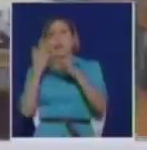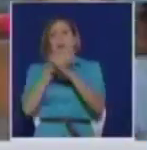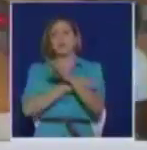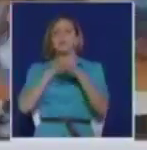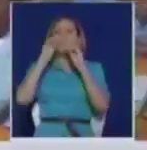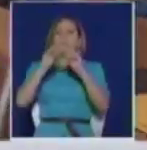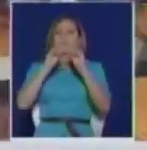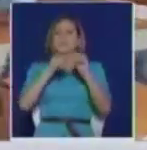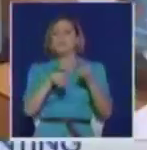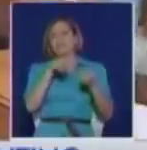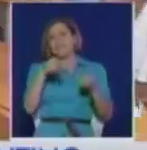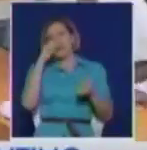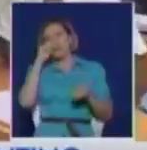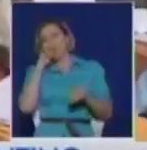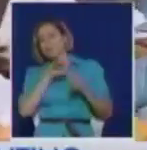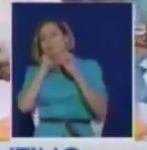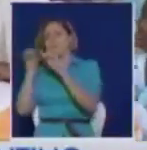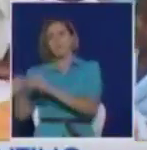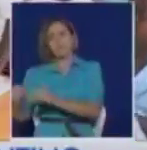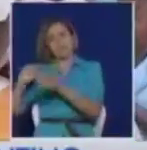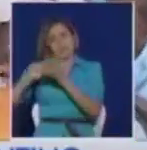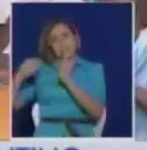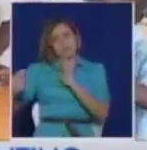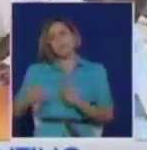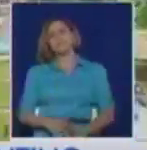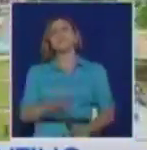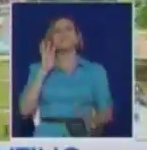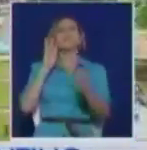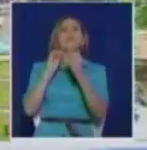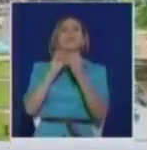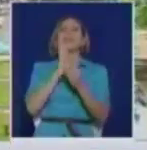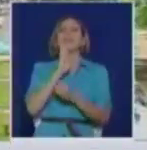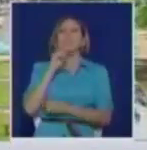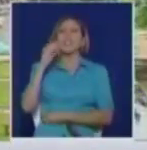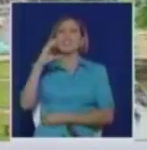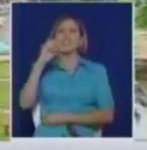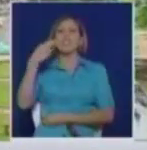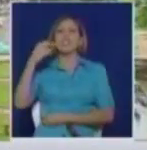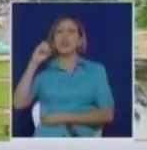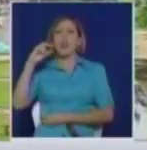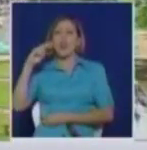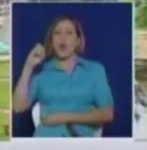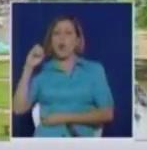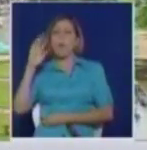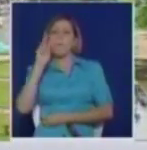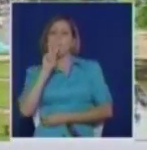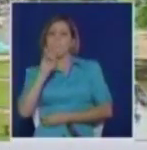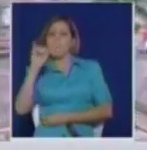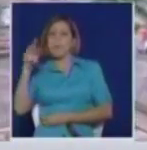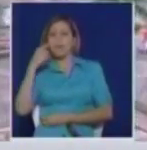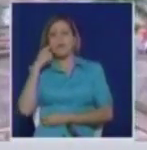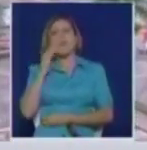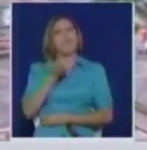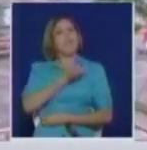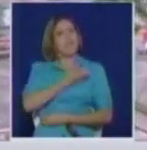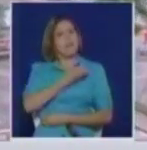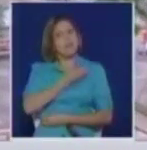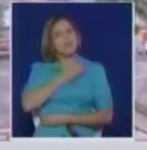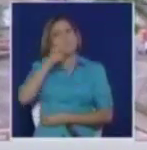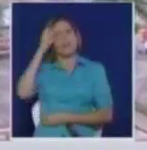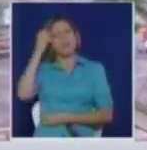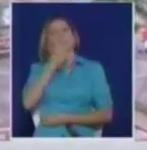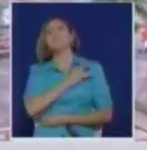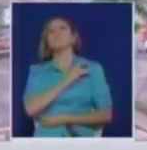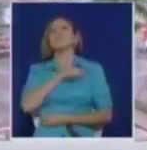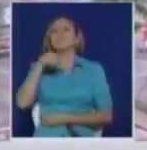orientar a sus alumnos en temas tecnológicos. Este convenio Chocó Vive Digital integrará también a las alcaldías, a la gobernación y a las universidades de